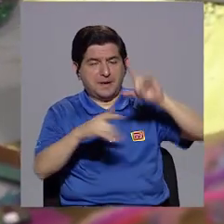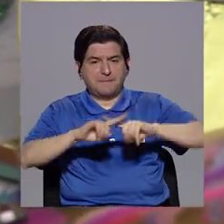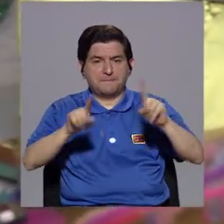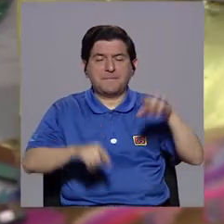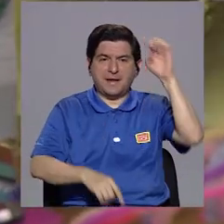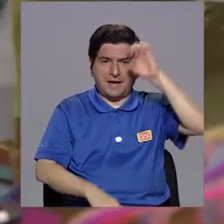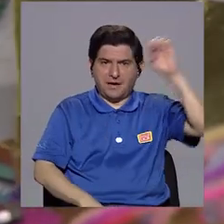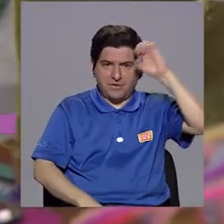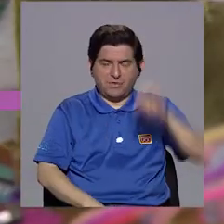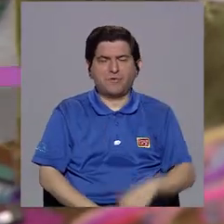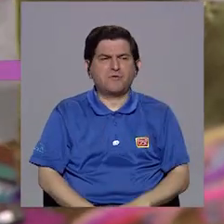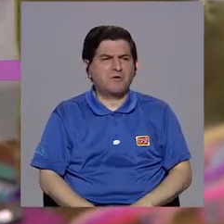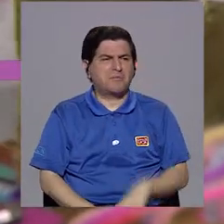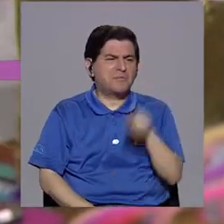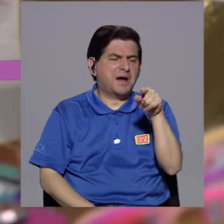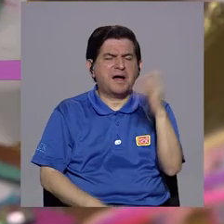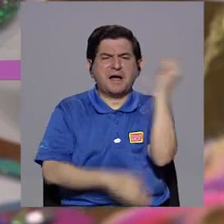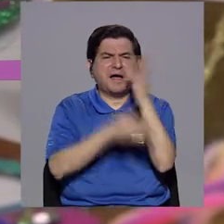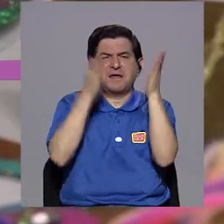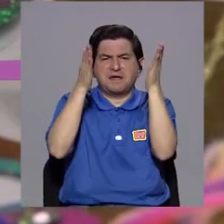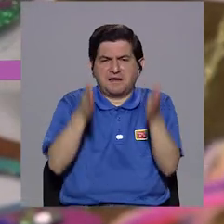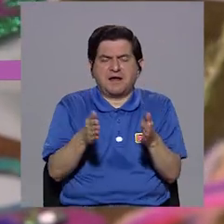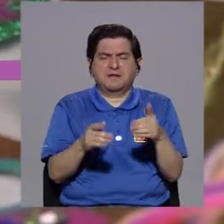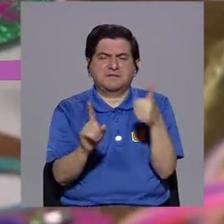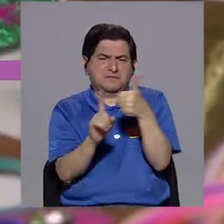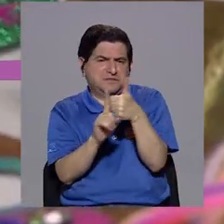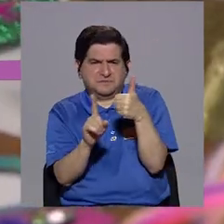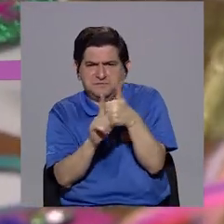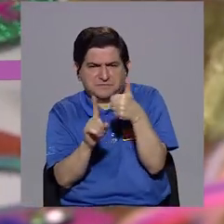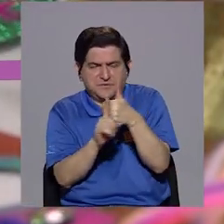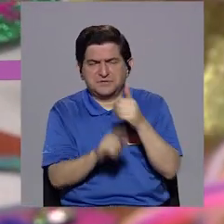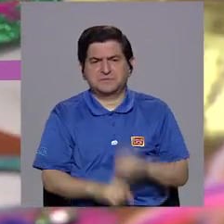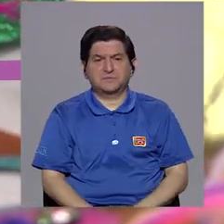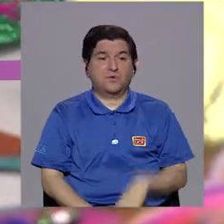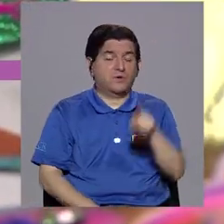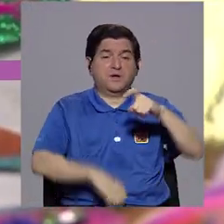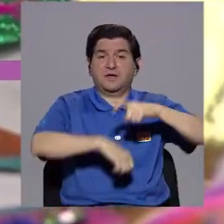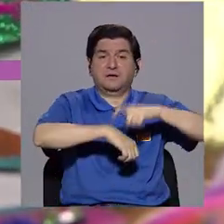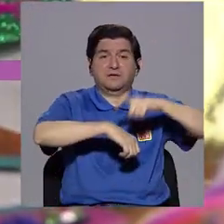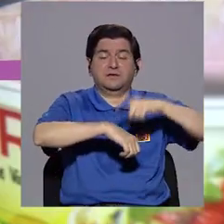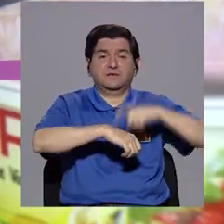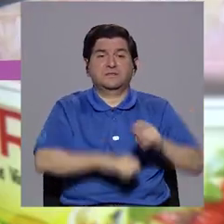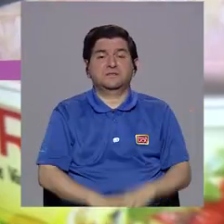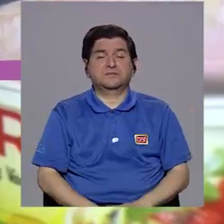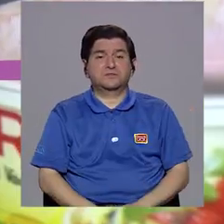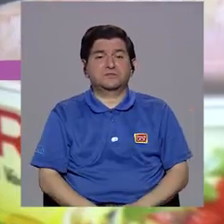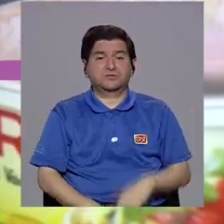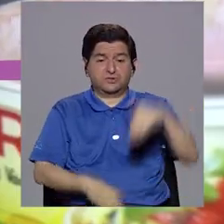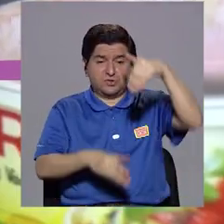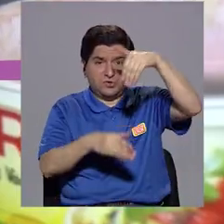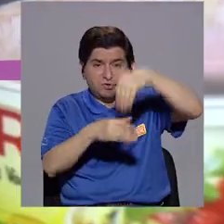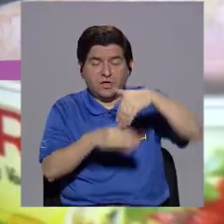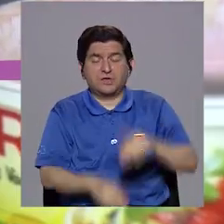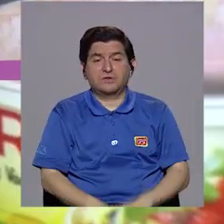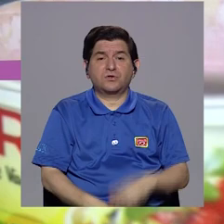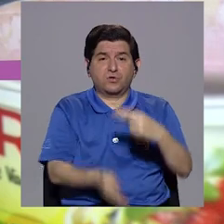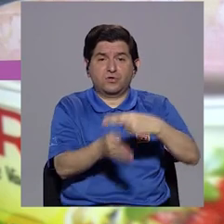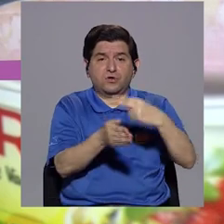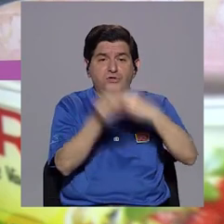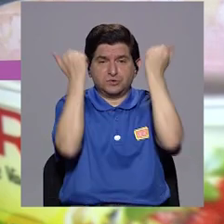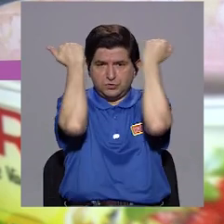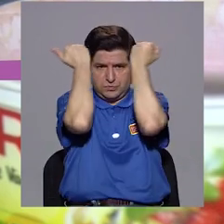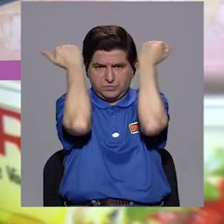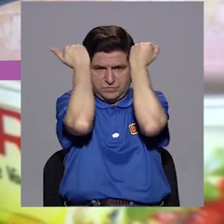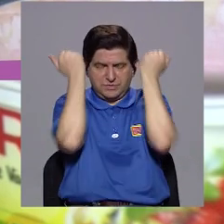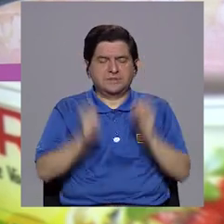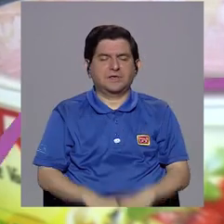pero en Europa inicia como una cosa más de los artistas, de hecho de artistas, que en ese momento estaban internados en psiquiátricos mm.